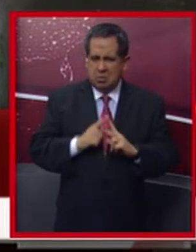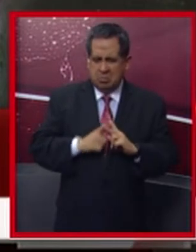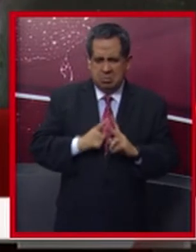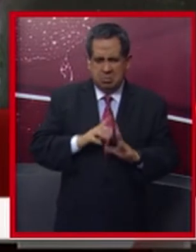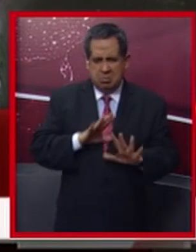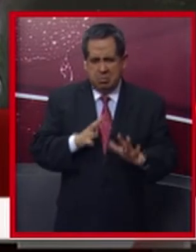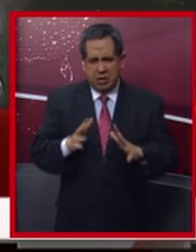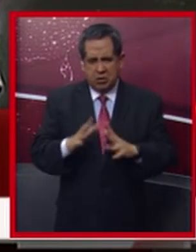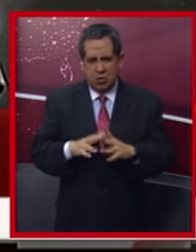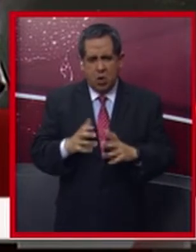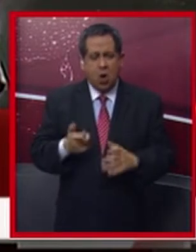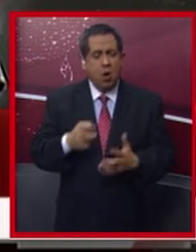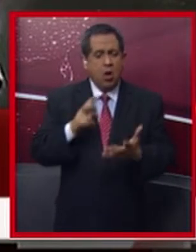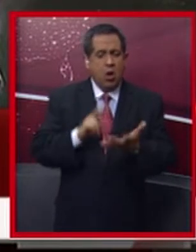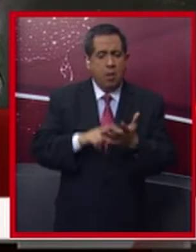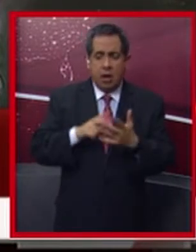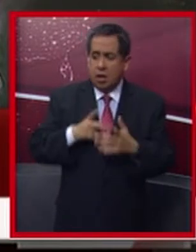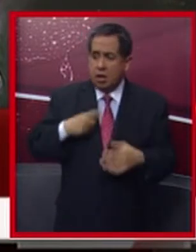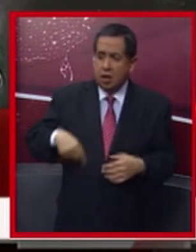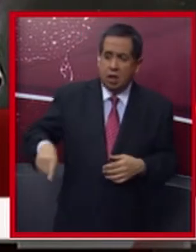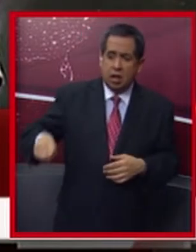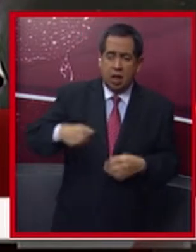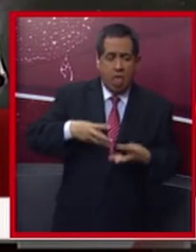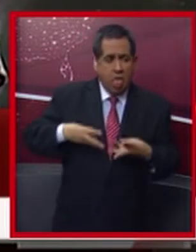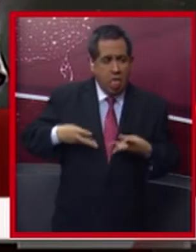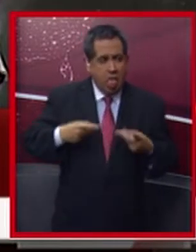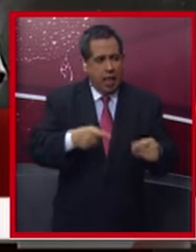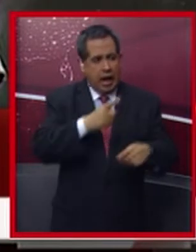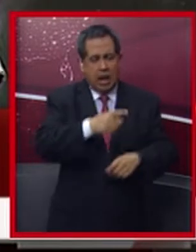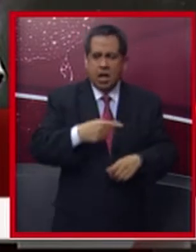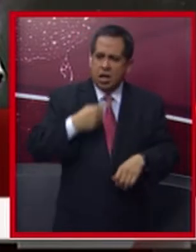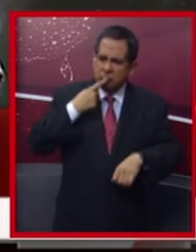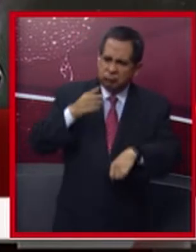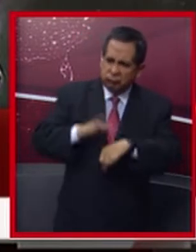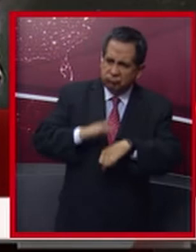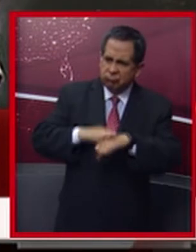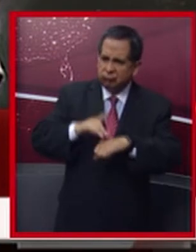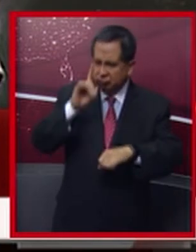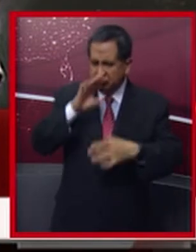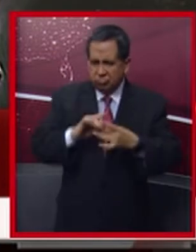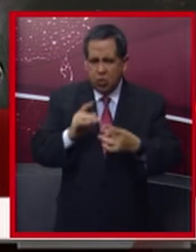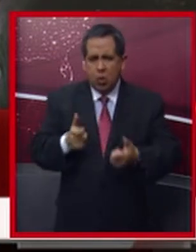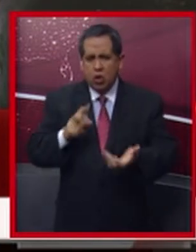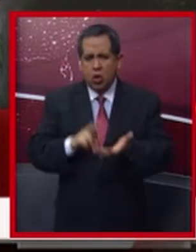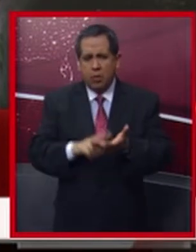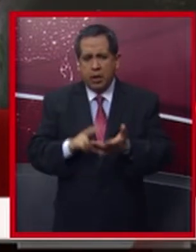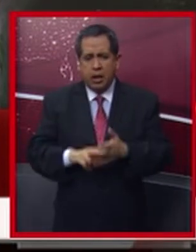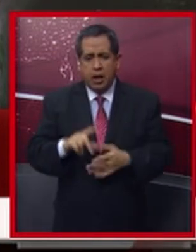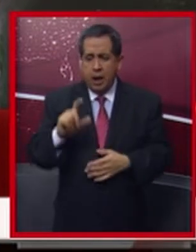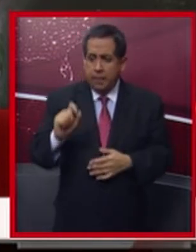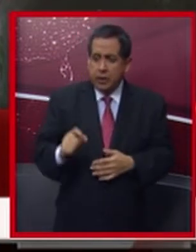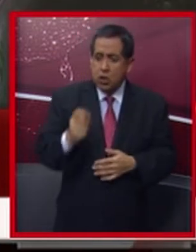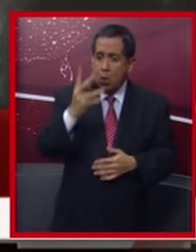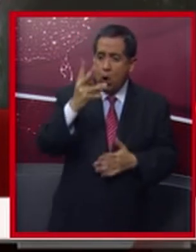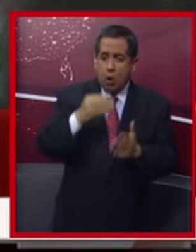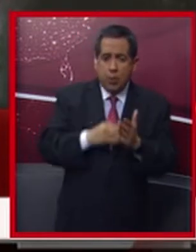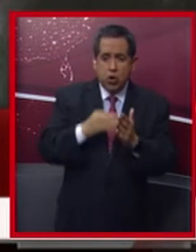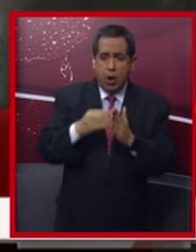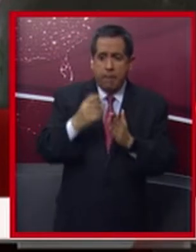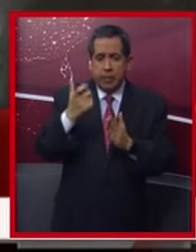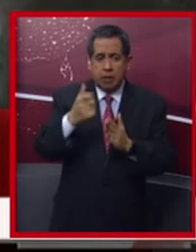proporcionalmente el costo a los mexicanos de cada una de estas recomendaciones es en promedio de 24 millones de